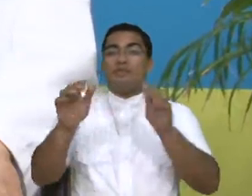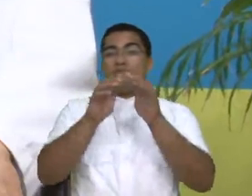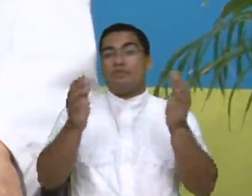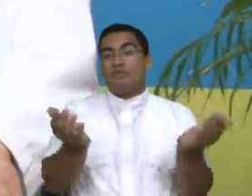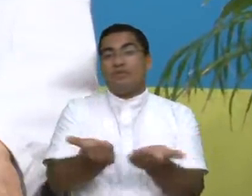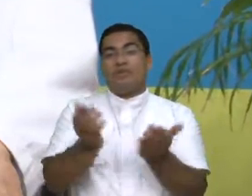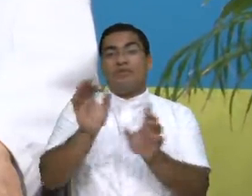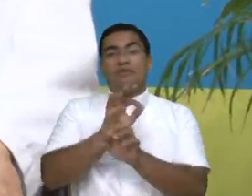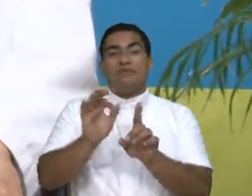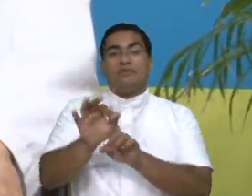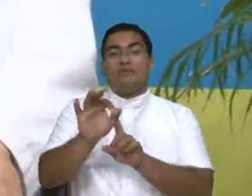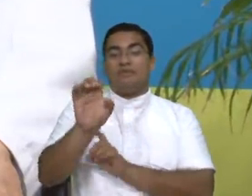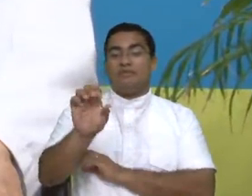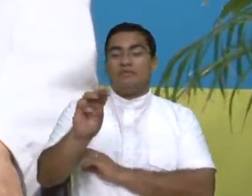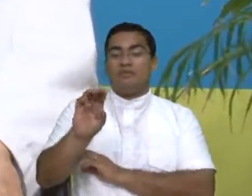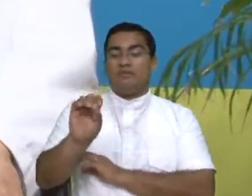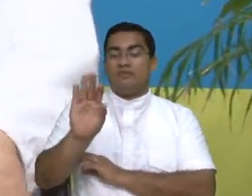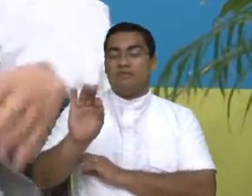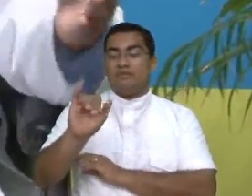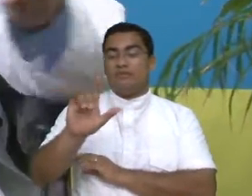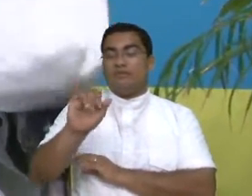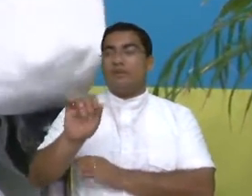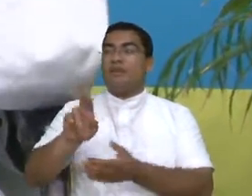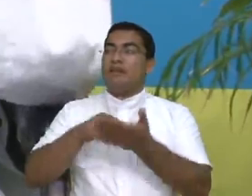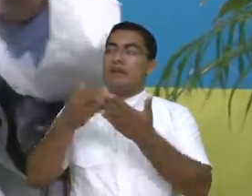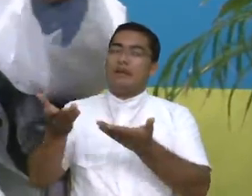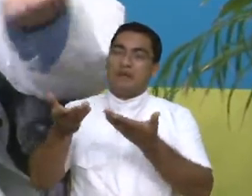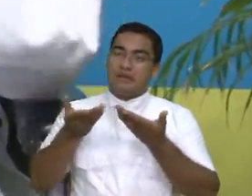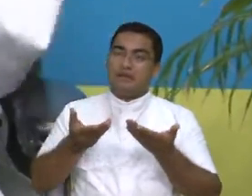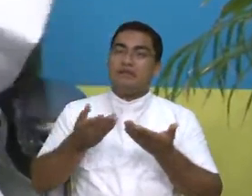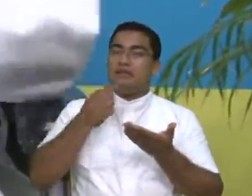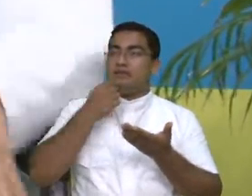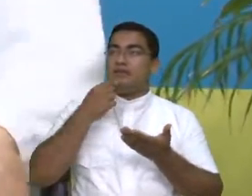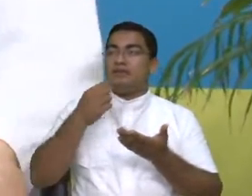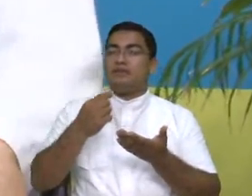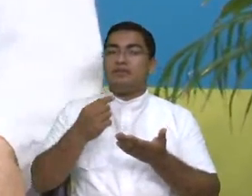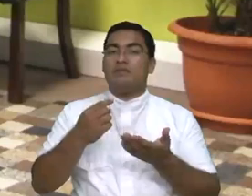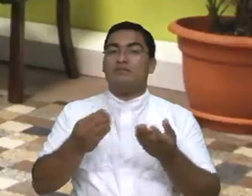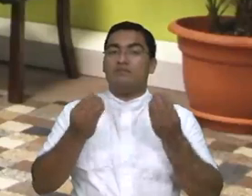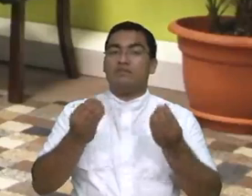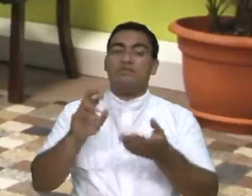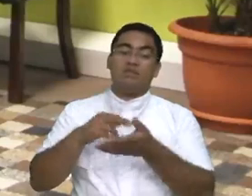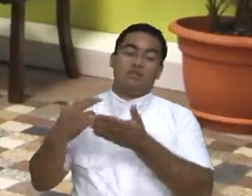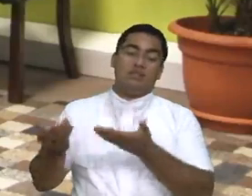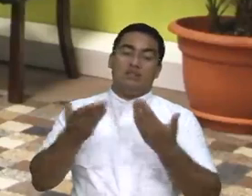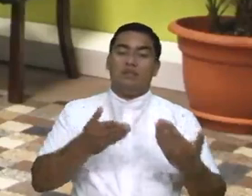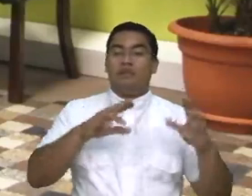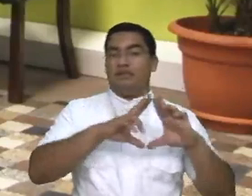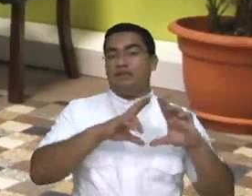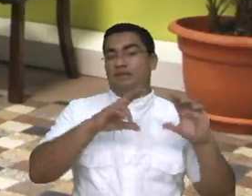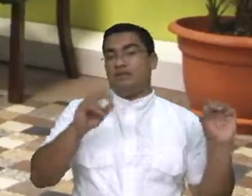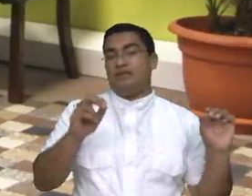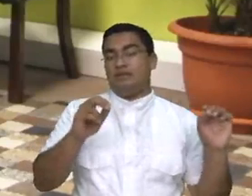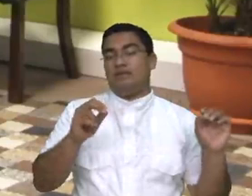Hemofilia, que de manera generosa nos ha estado donando estos últimos años y han venido incrementando el número de donaciones a Nicaragua